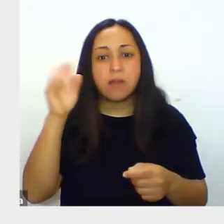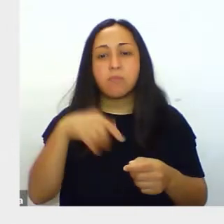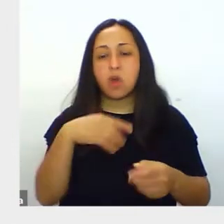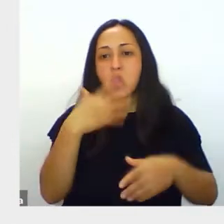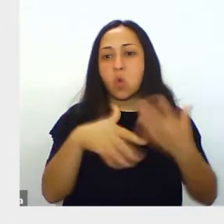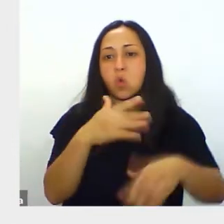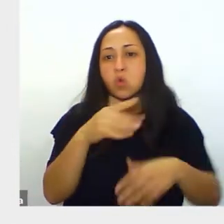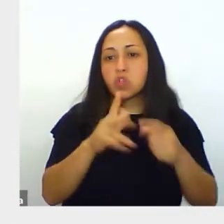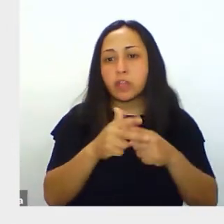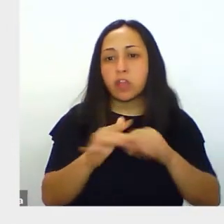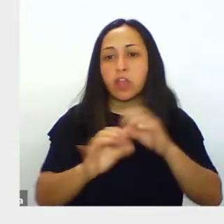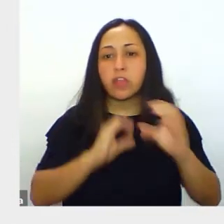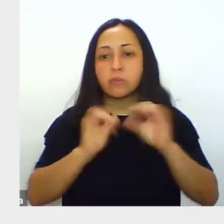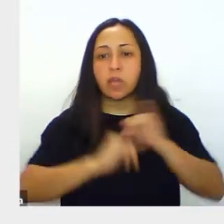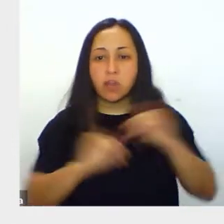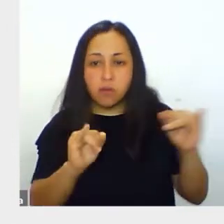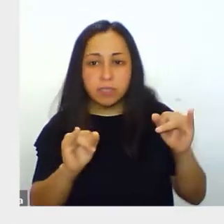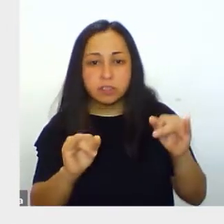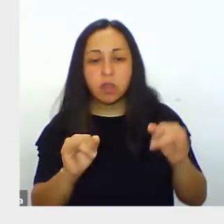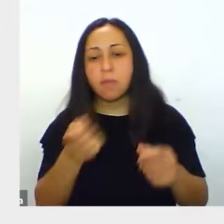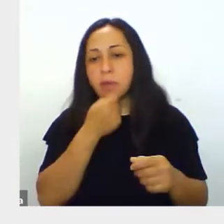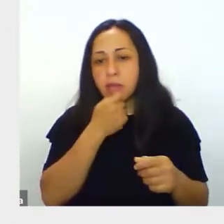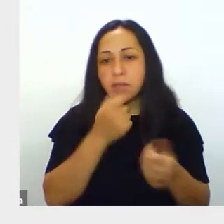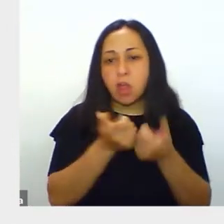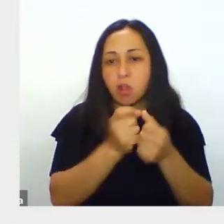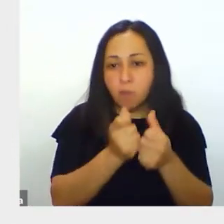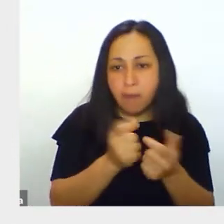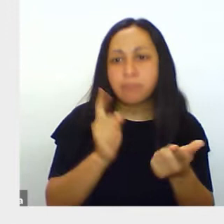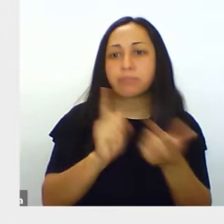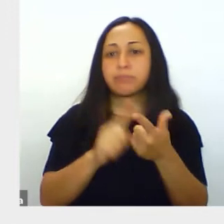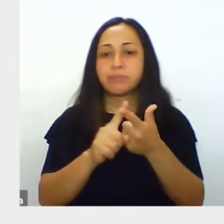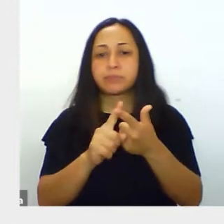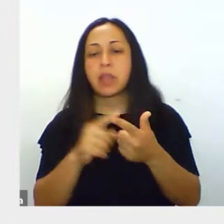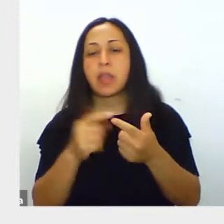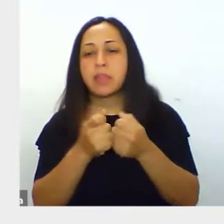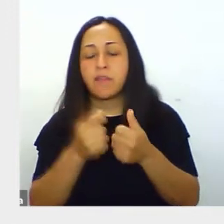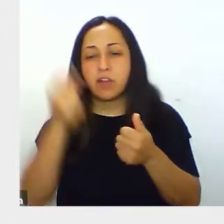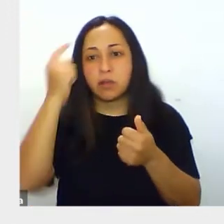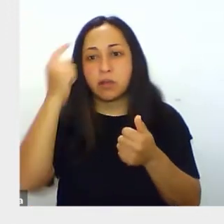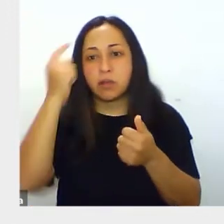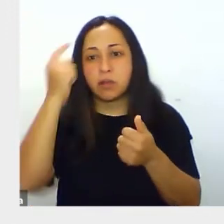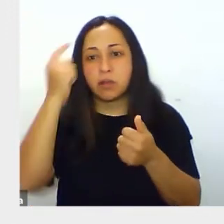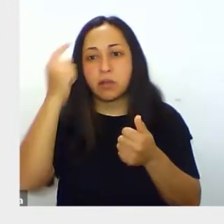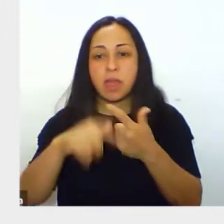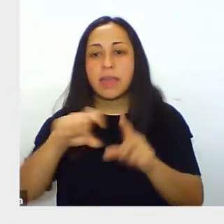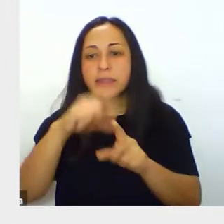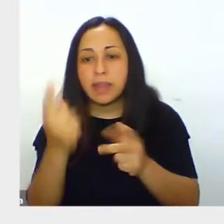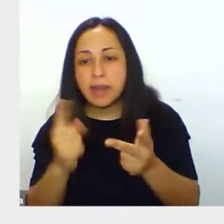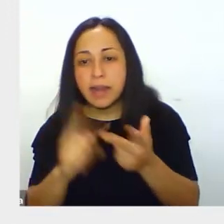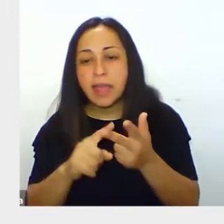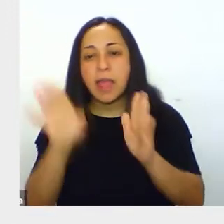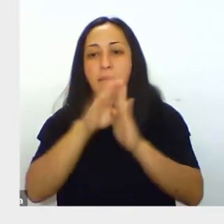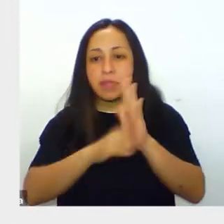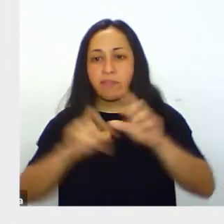de las tecnologías de comunicación e información, tales como teléfonos móviles, teléfonos inteligentes, internet, plataformas de redes